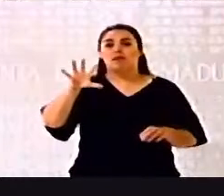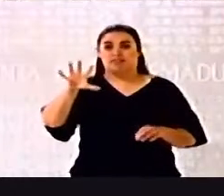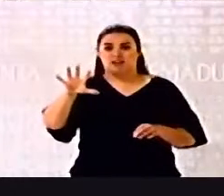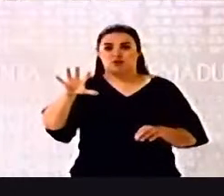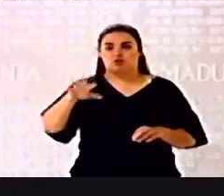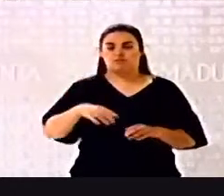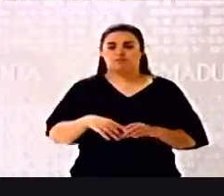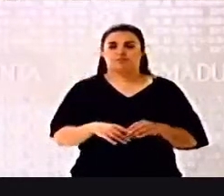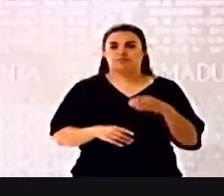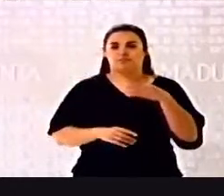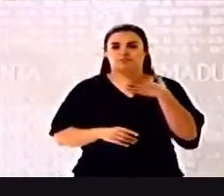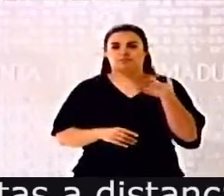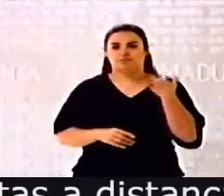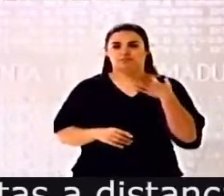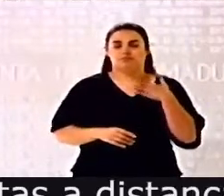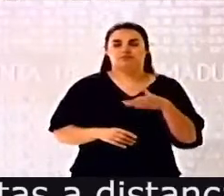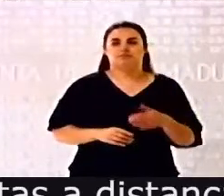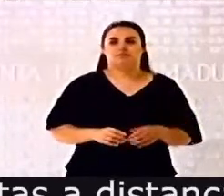metros.